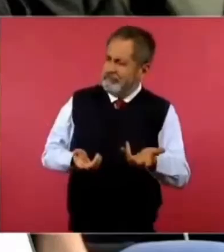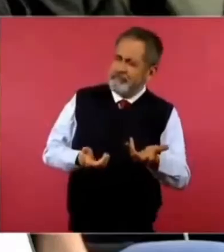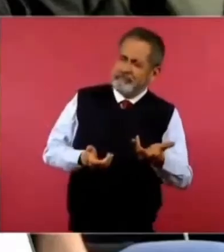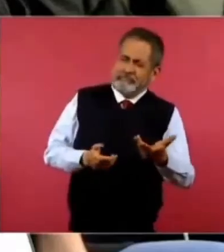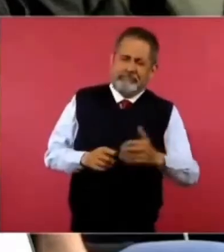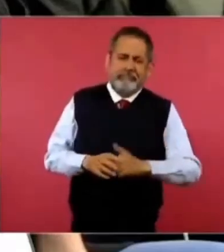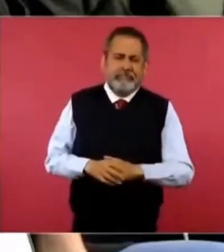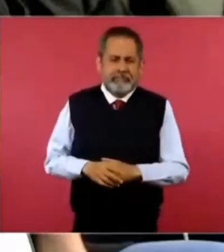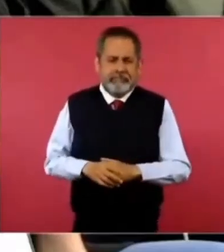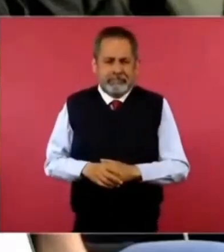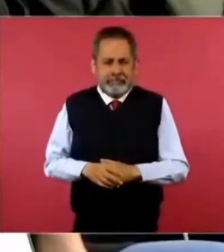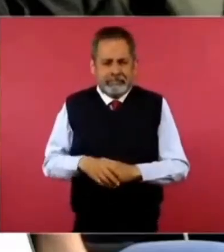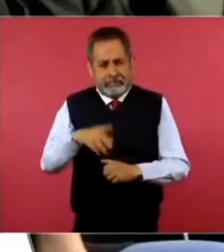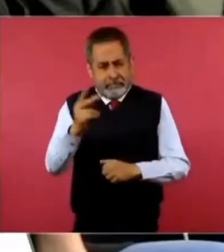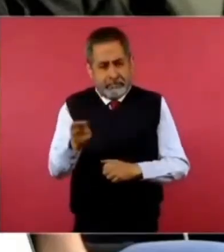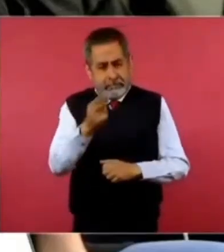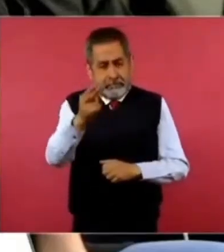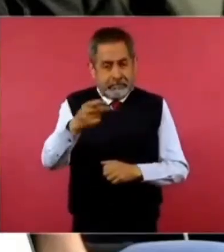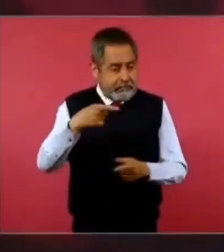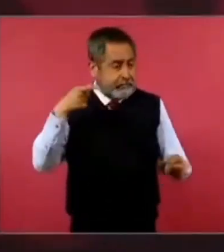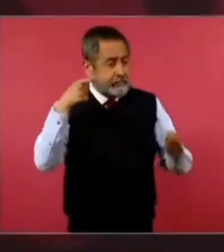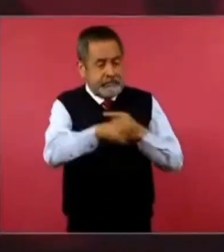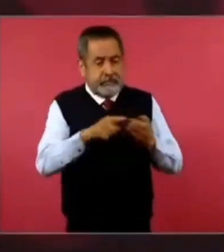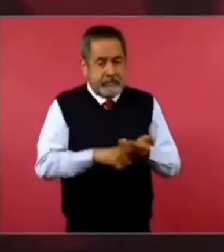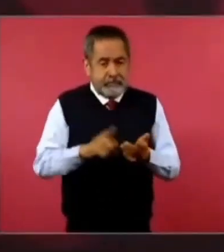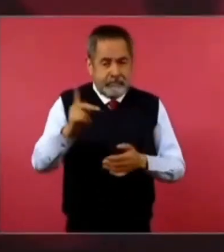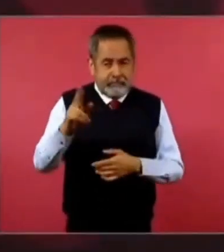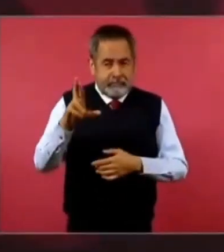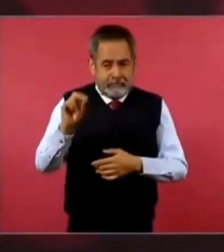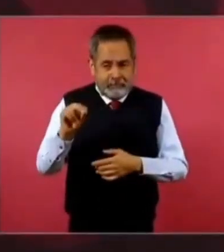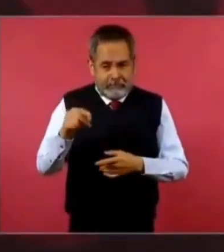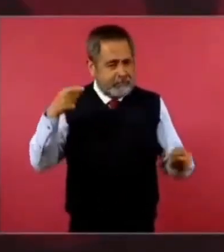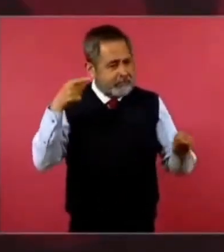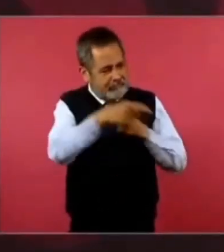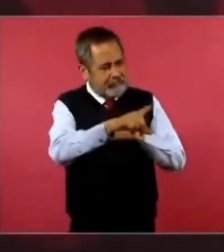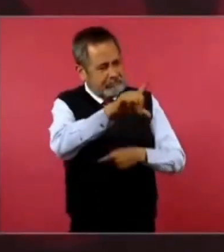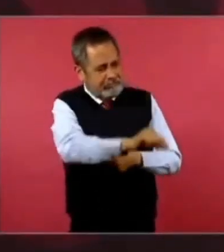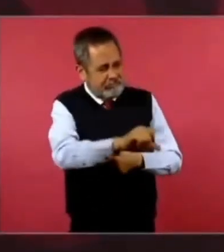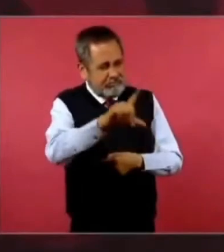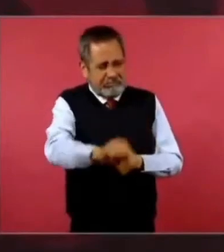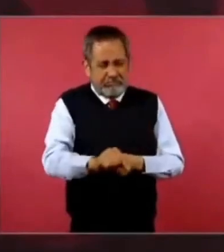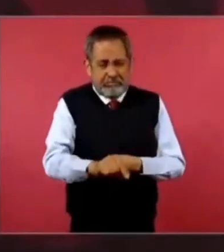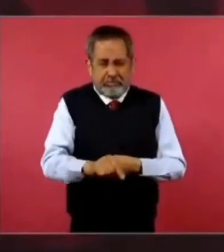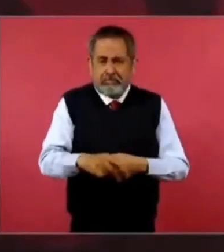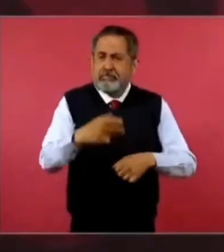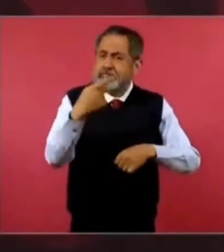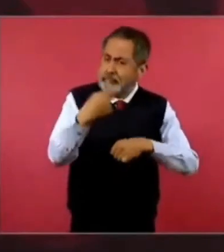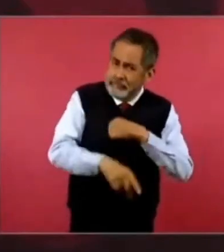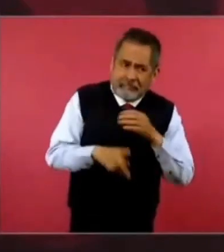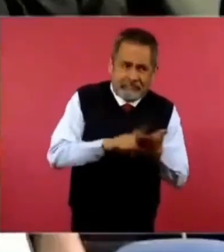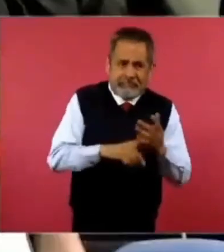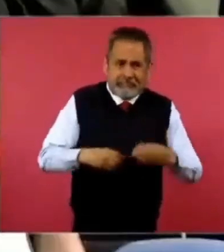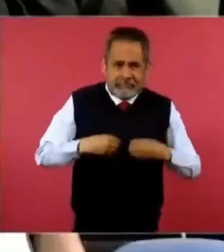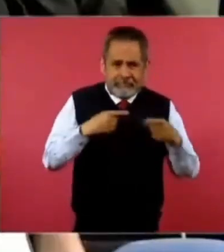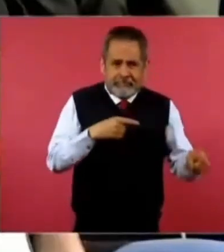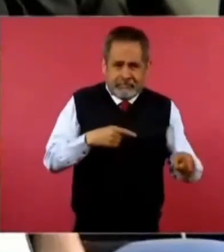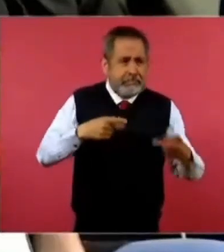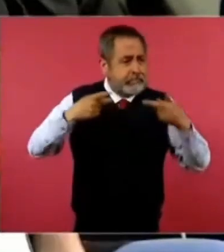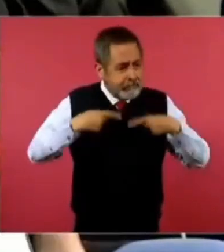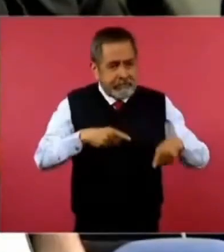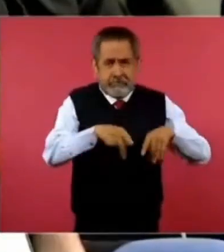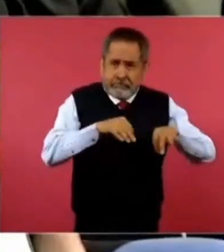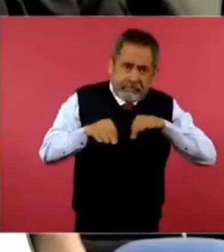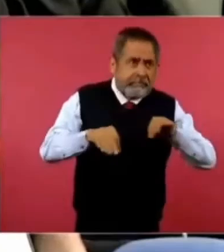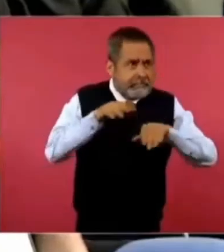Y cuando usted denosta al PRO o al Tlachinoyan, también los pone en riesgo de vida, porque esa es gente que está en